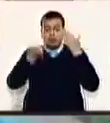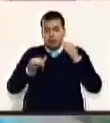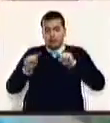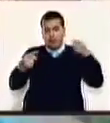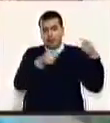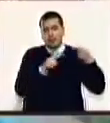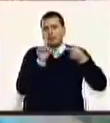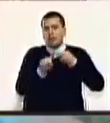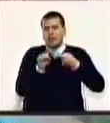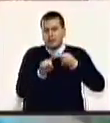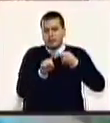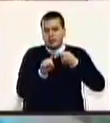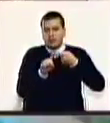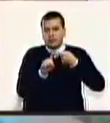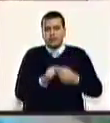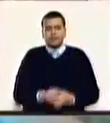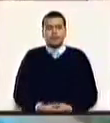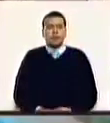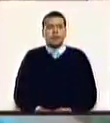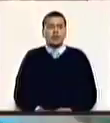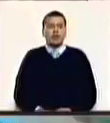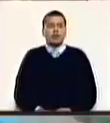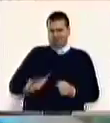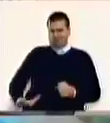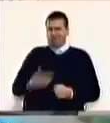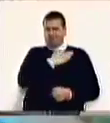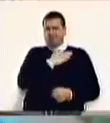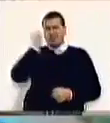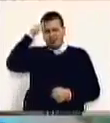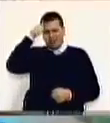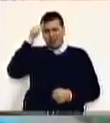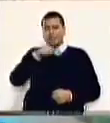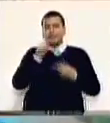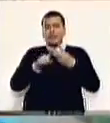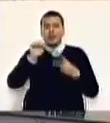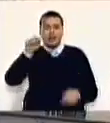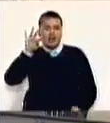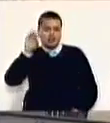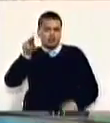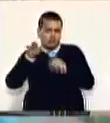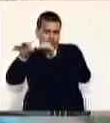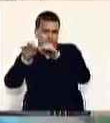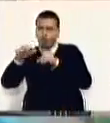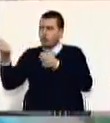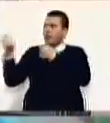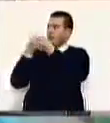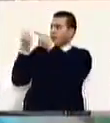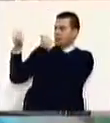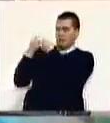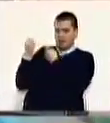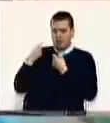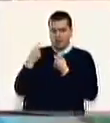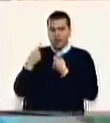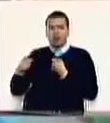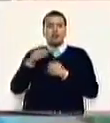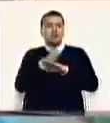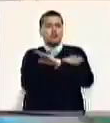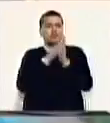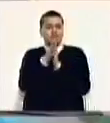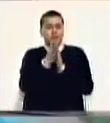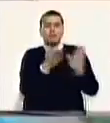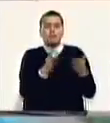debate. En primer lugar, señalar que el gobierno pasado, y a quienes lo han preguntado, explicarles que precisamente por lo que dice